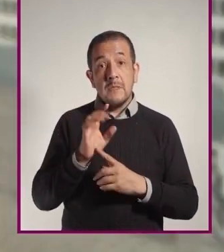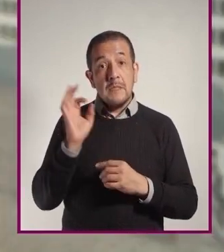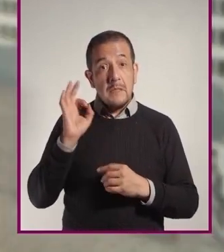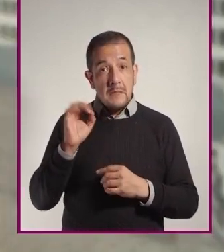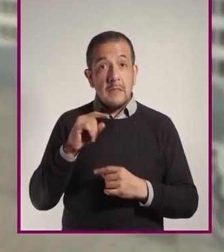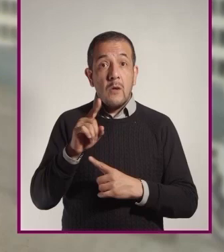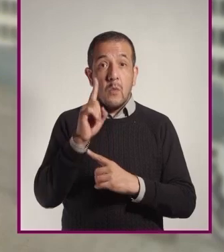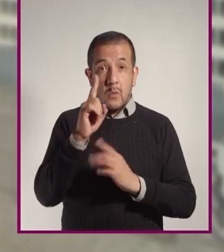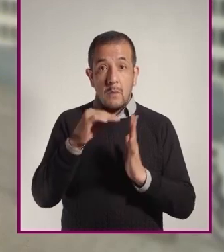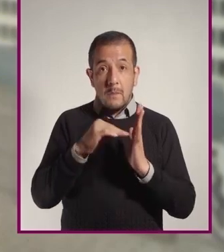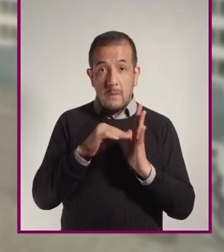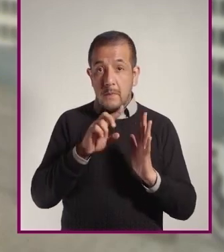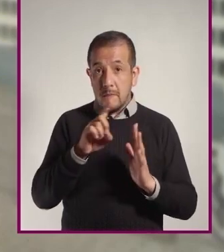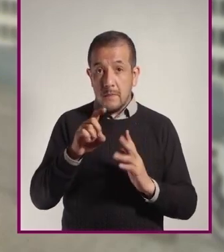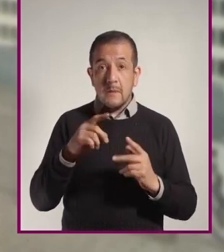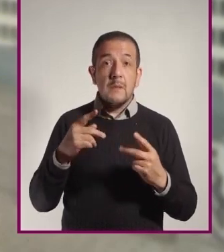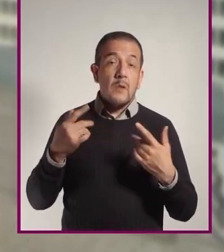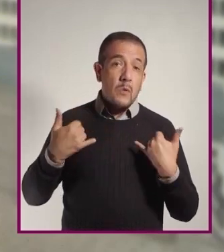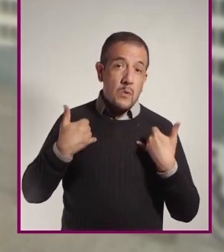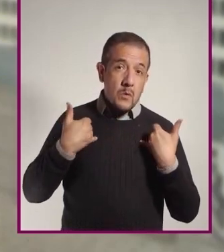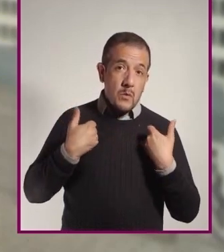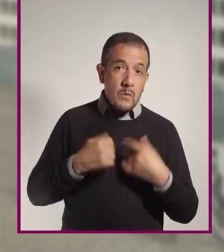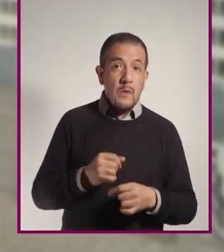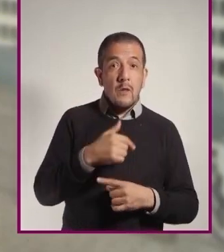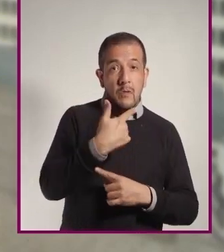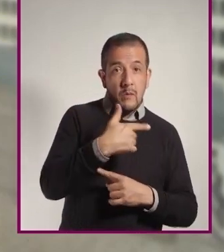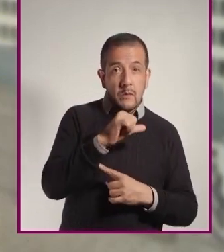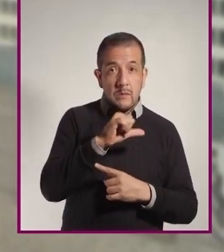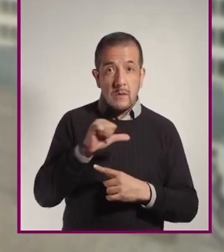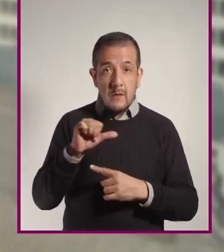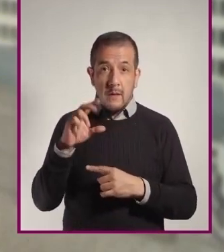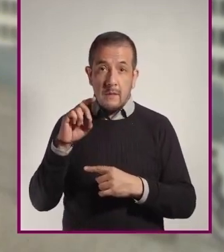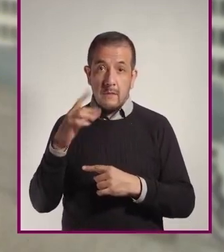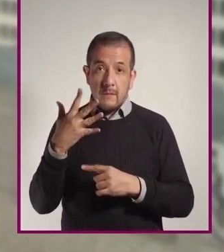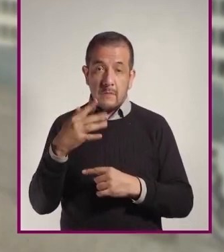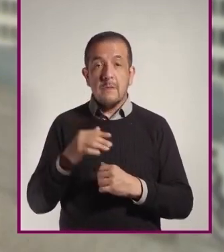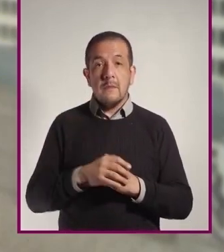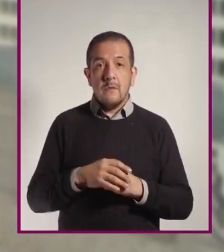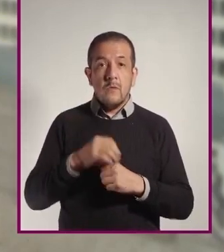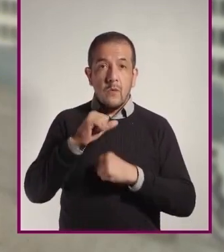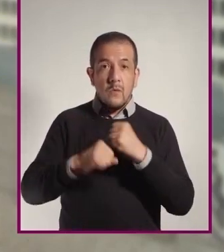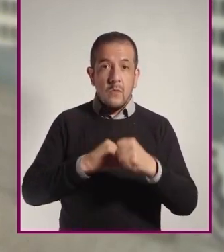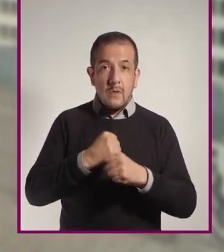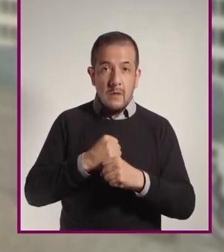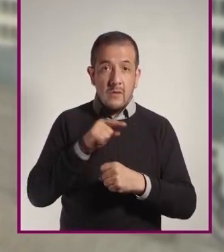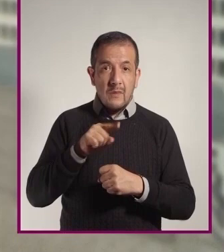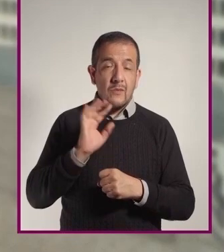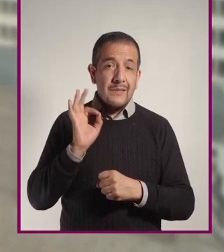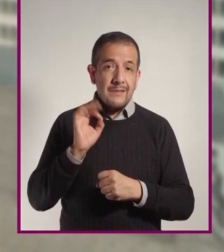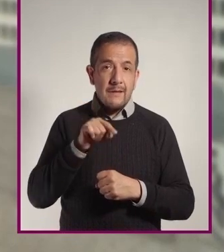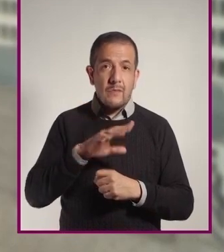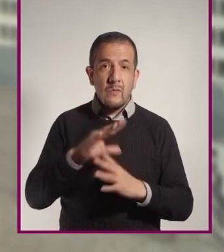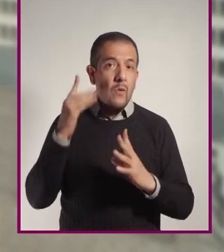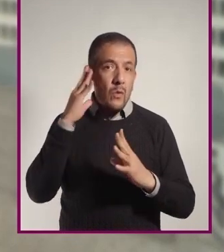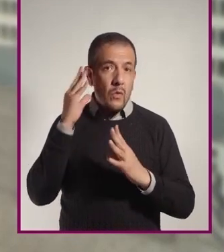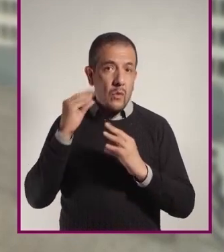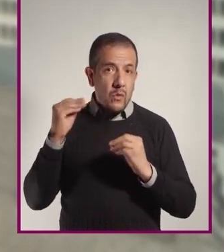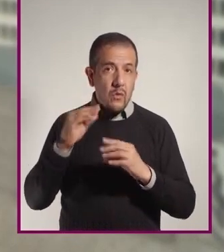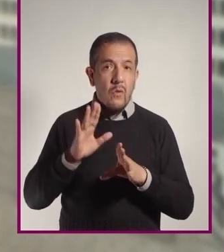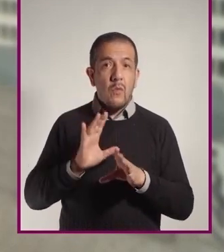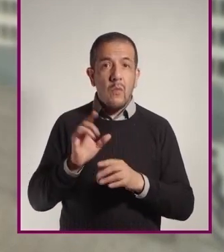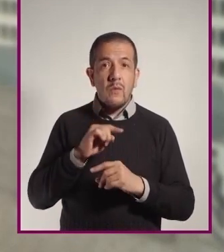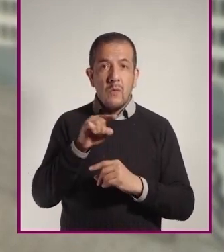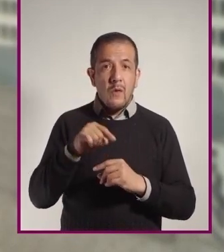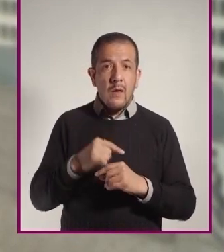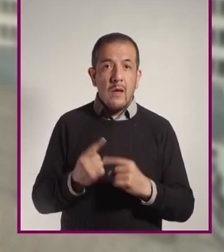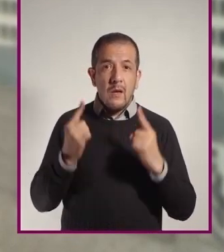de jóvenes de todo el mundo de entre 12 y 35 años están en riesgo de padecer pérdida de la audición por exposición al